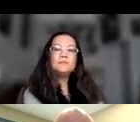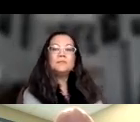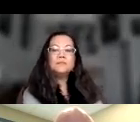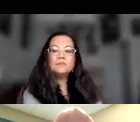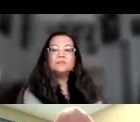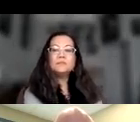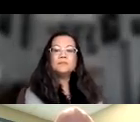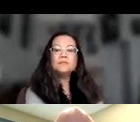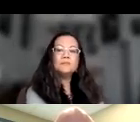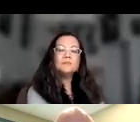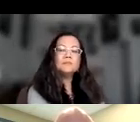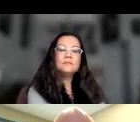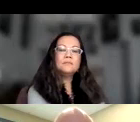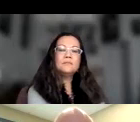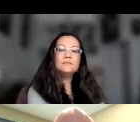Entonces,